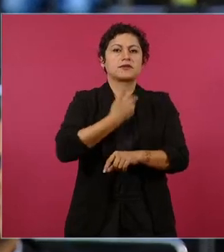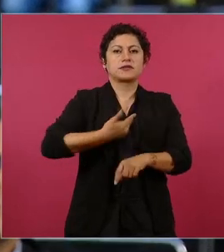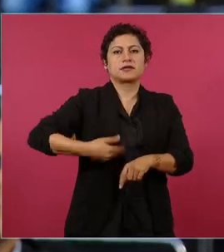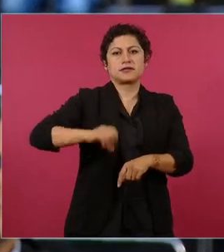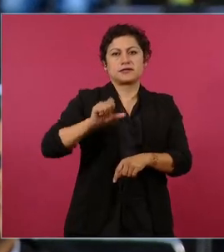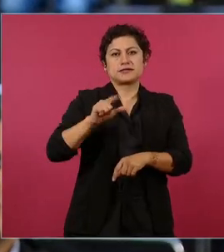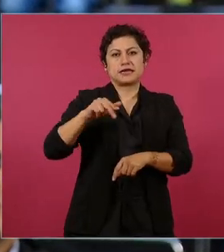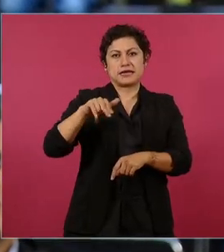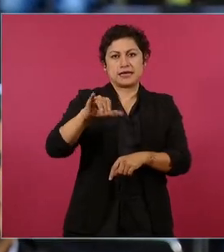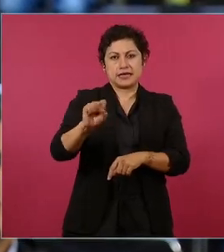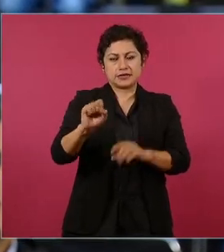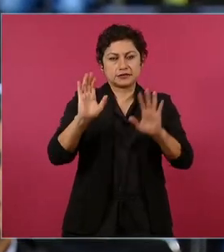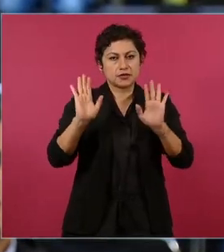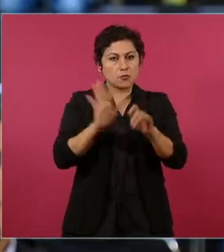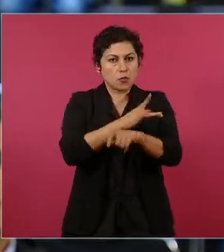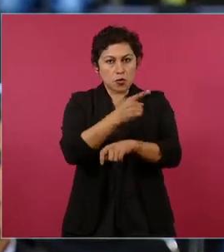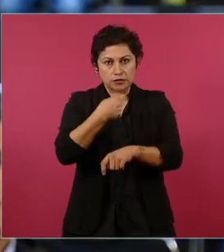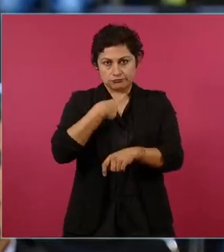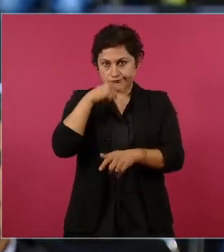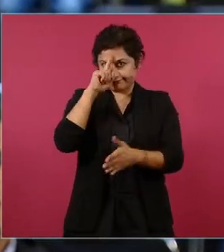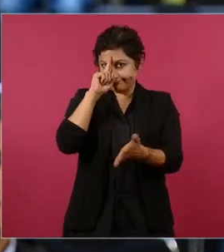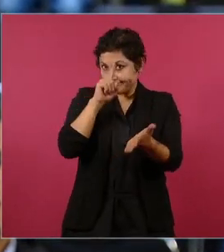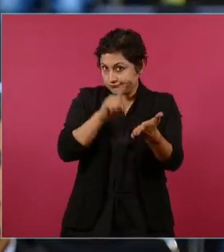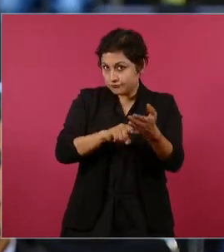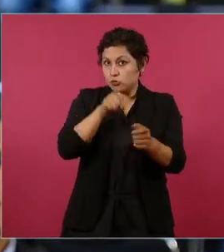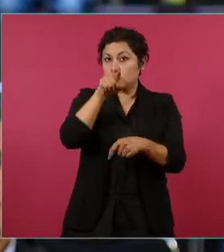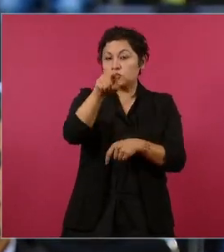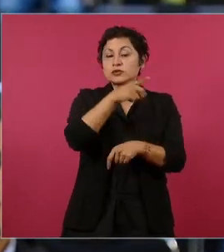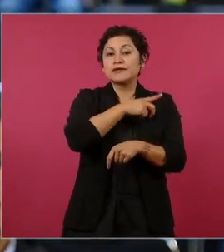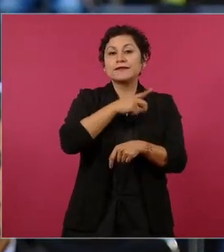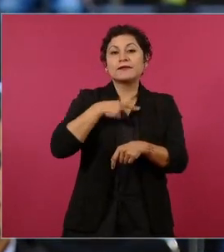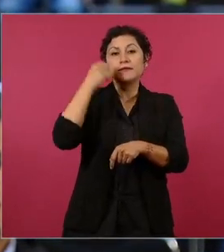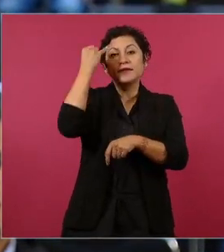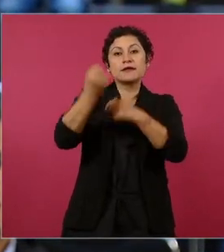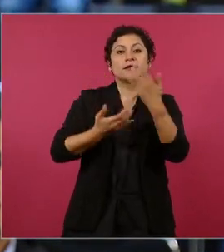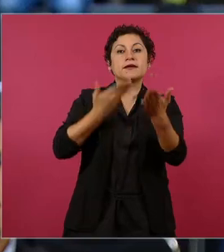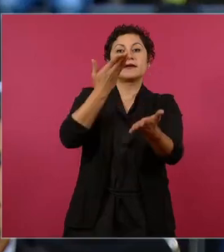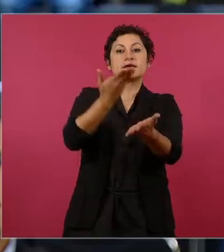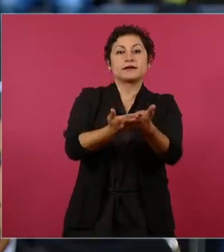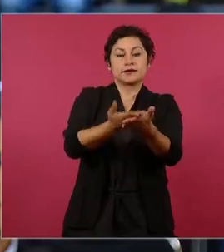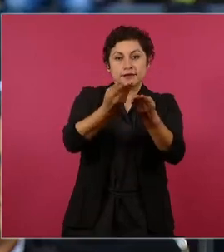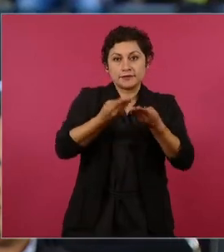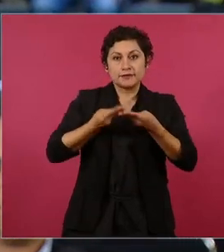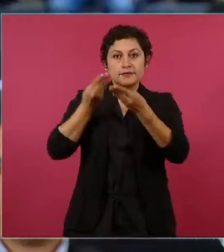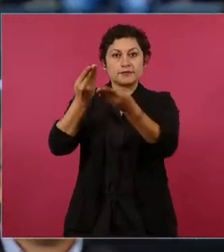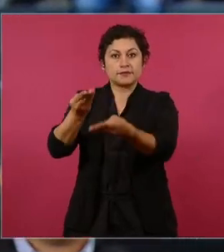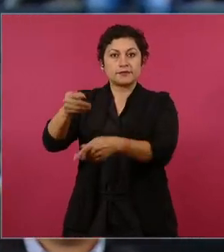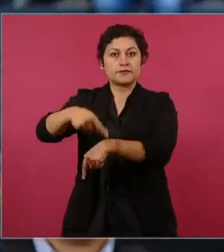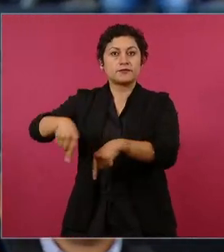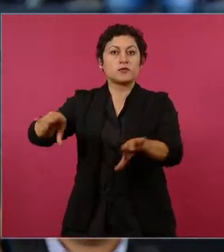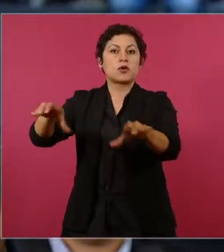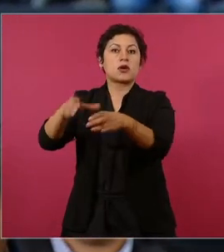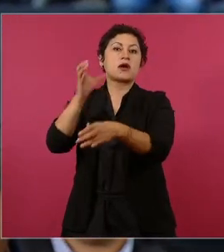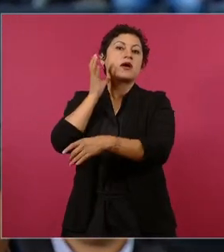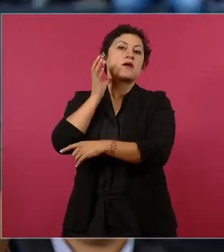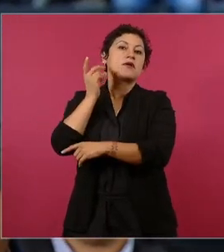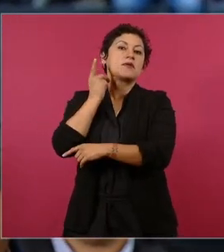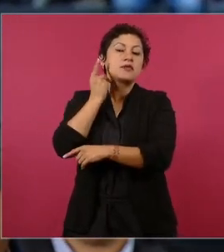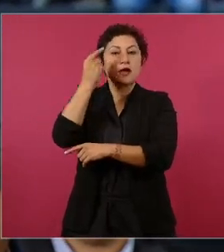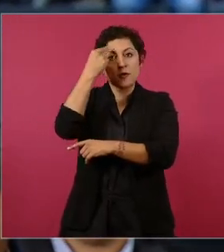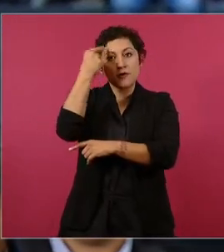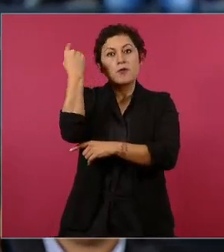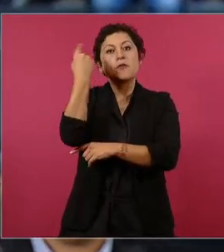usted una iniciativa preferente al Congreso, ahora que las condiciones son diferentes, para hacer una contrarreforma a la del presidente